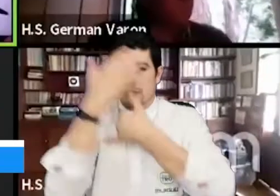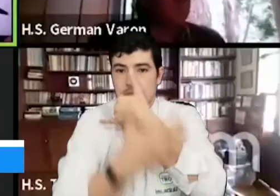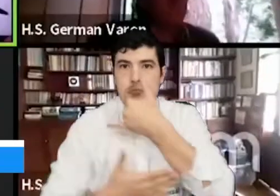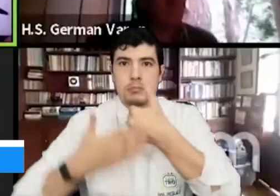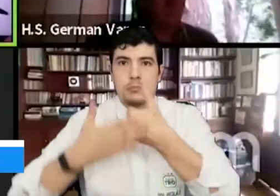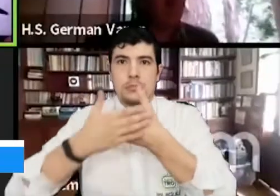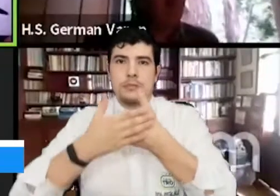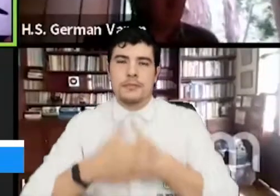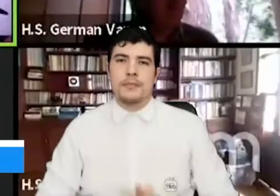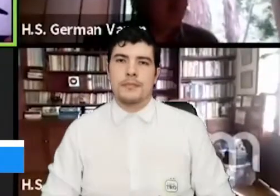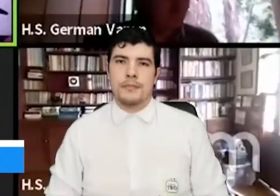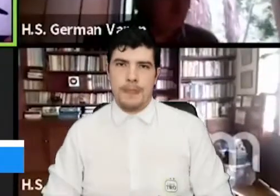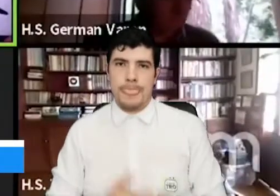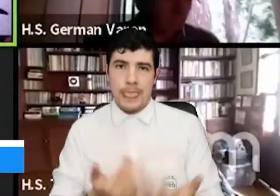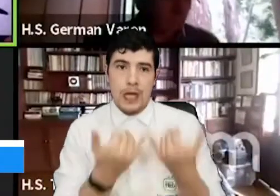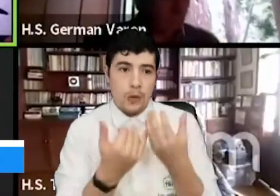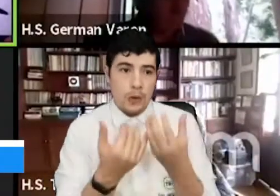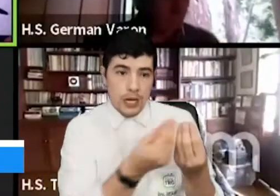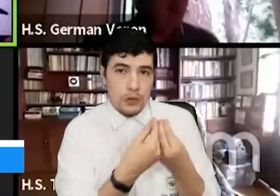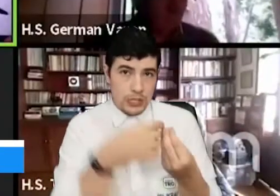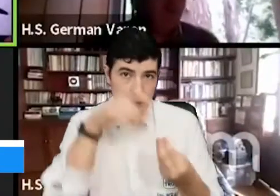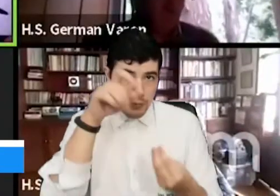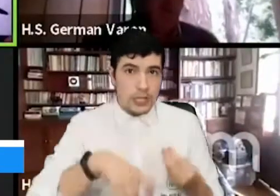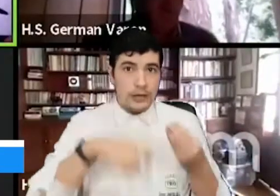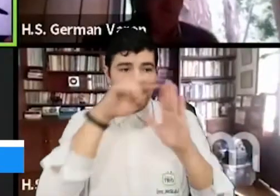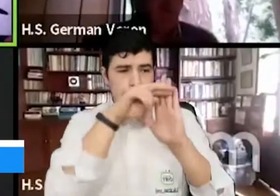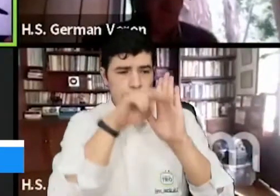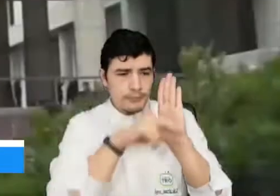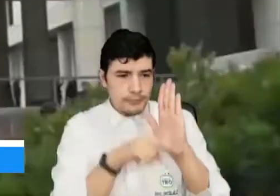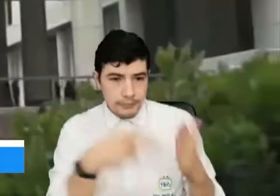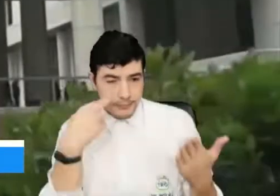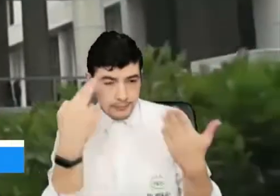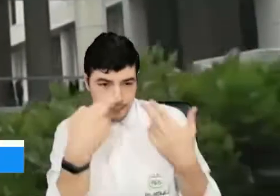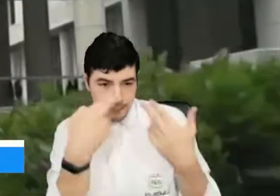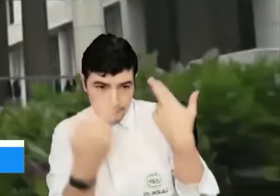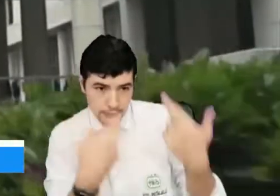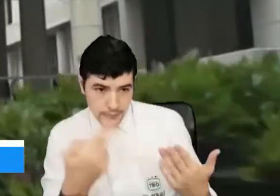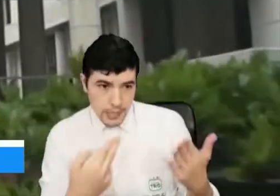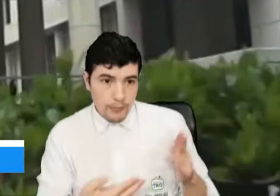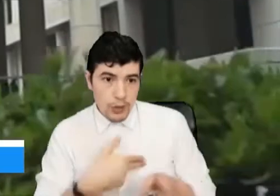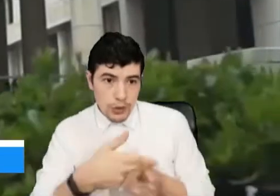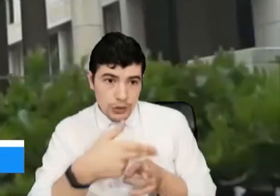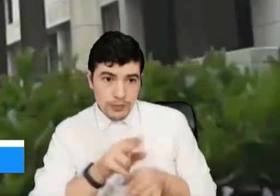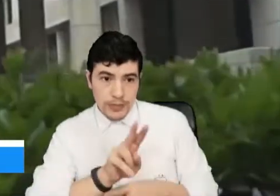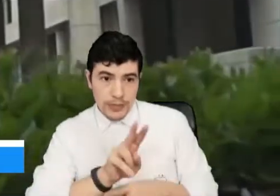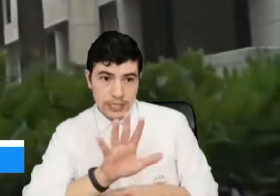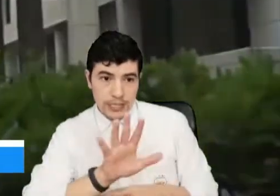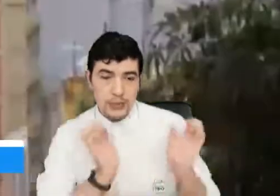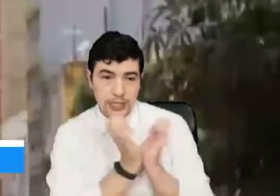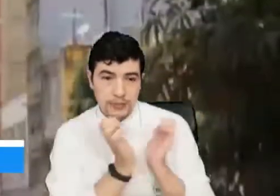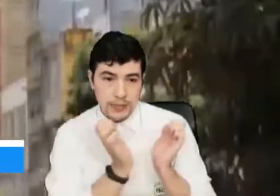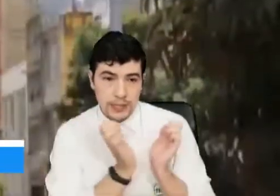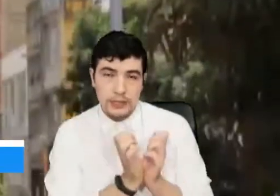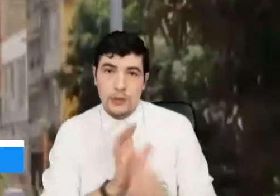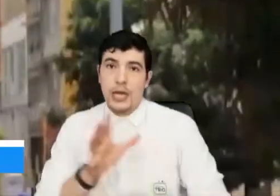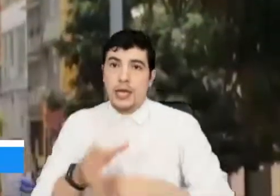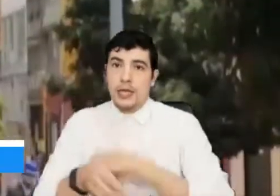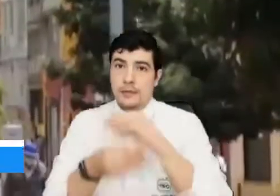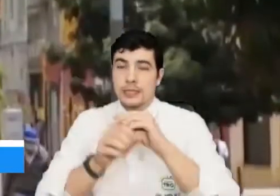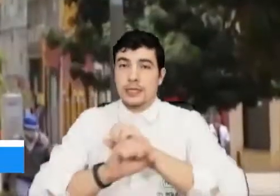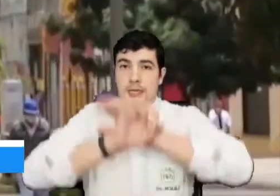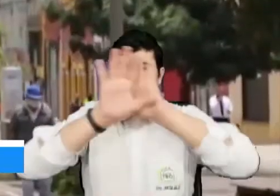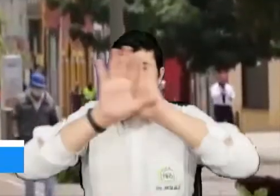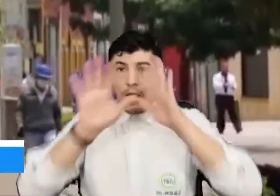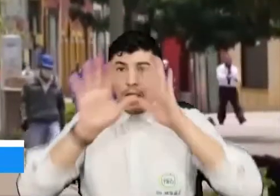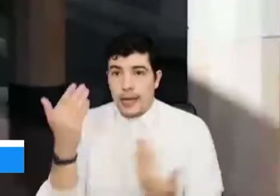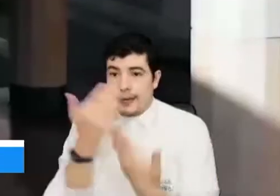las medidas que regirán a partir del próximo 25 de mayo y dentro de ellas, por supuesto, analizar las medidas que se